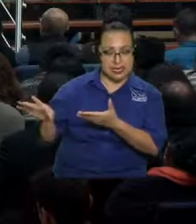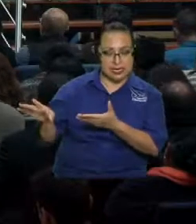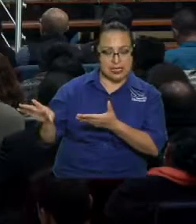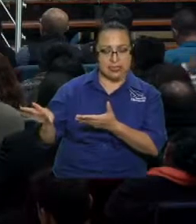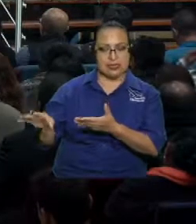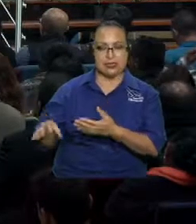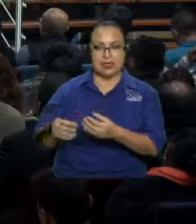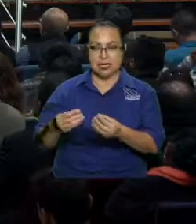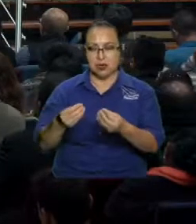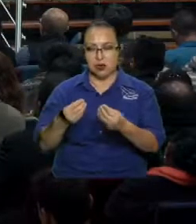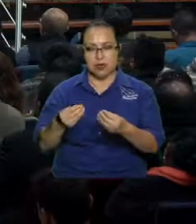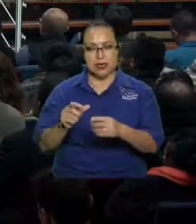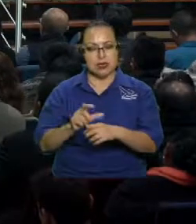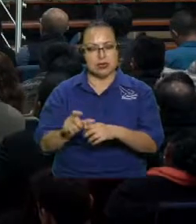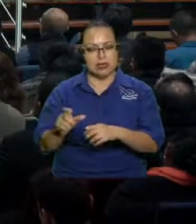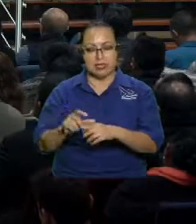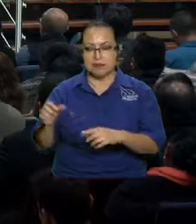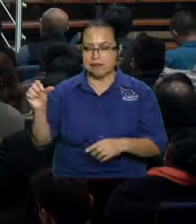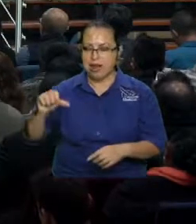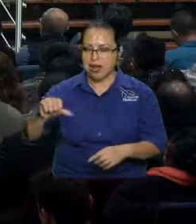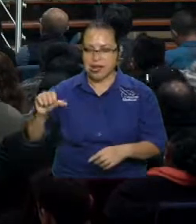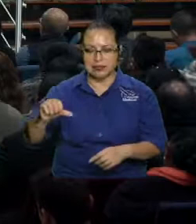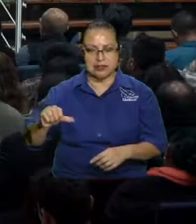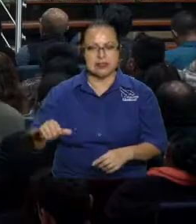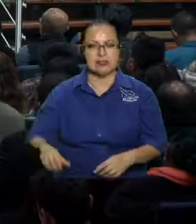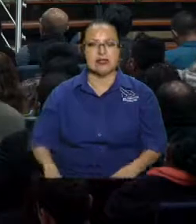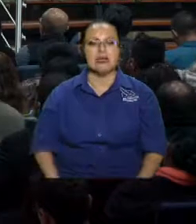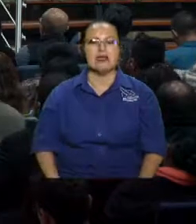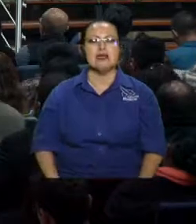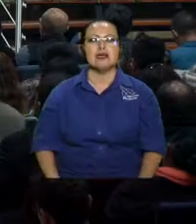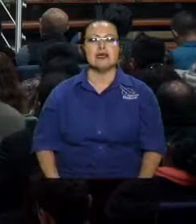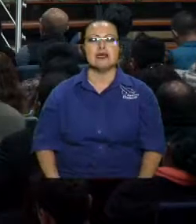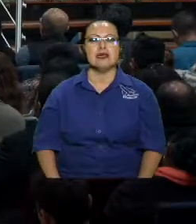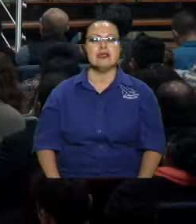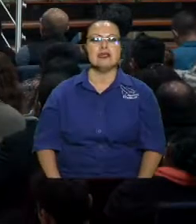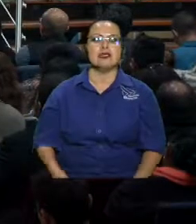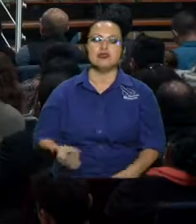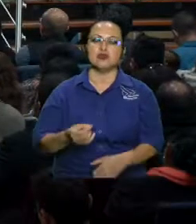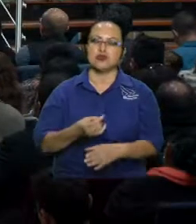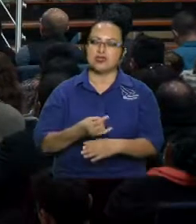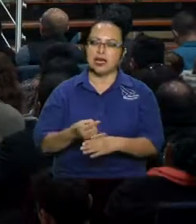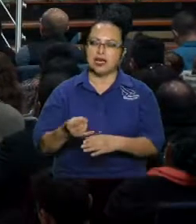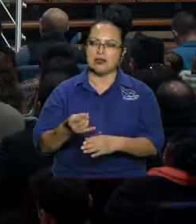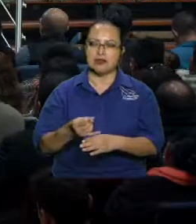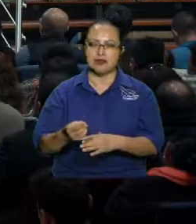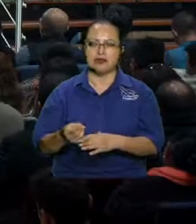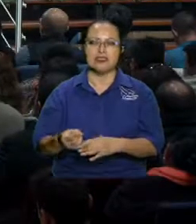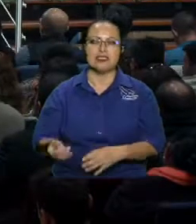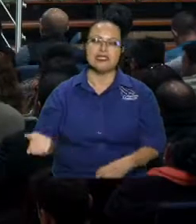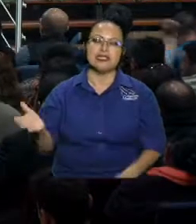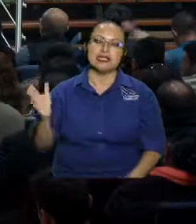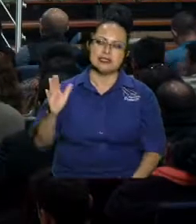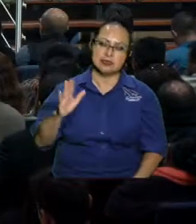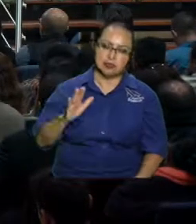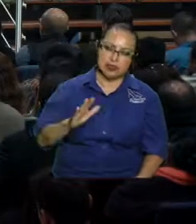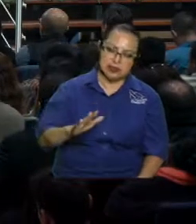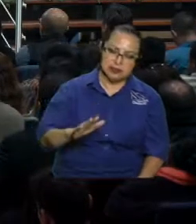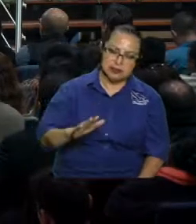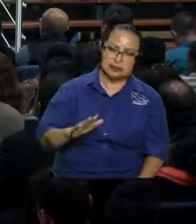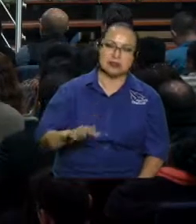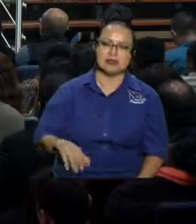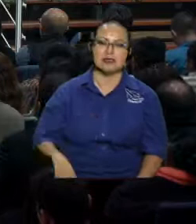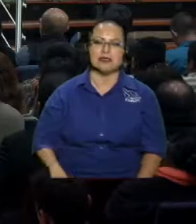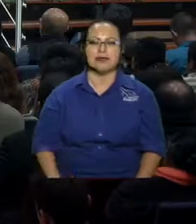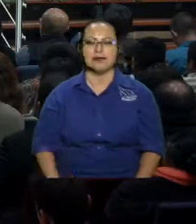Al eliminar restos orgánicos y contribuir al reciclaje, los restos dejados por los carroñeros son después usados por los